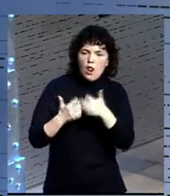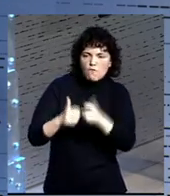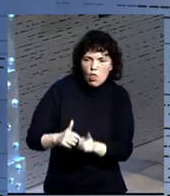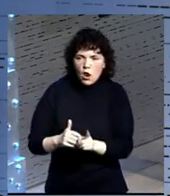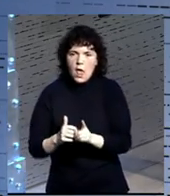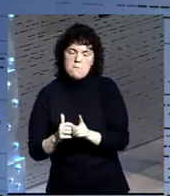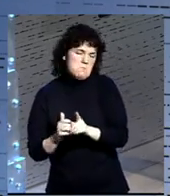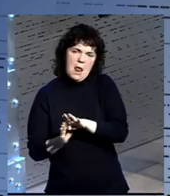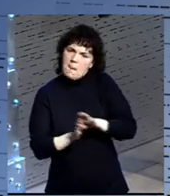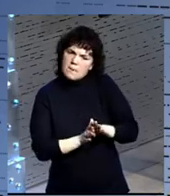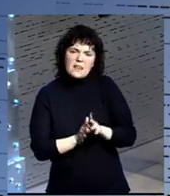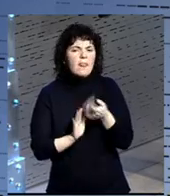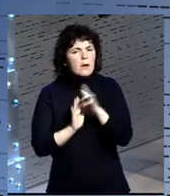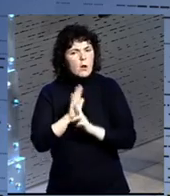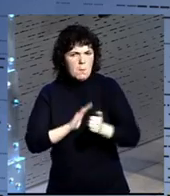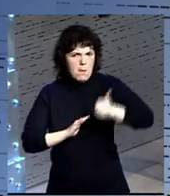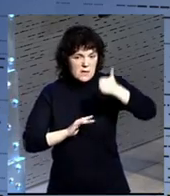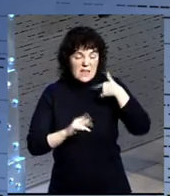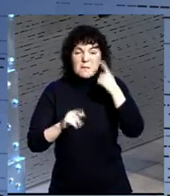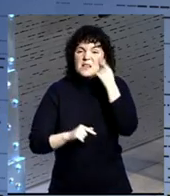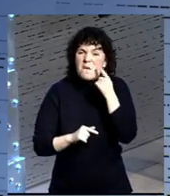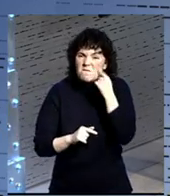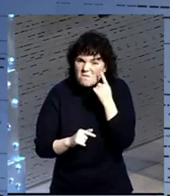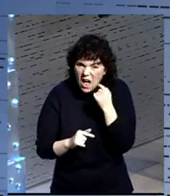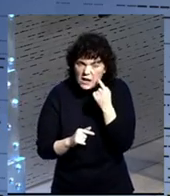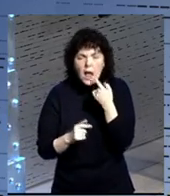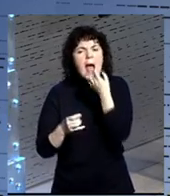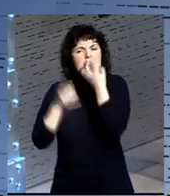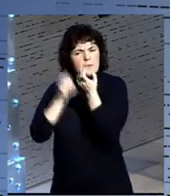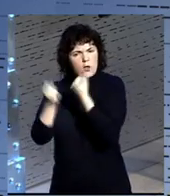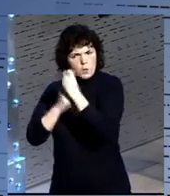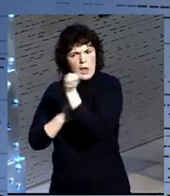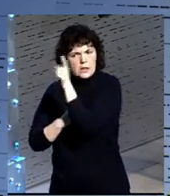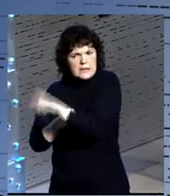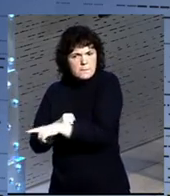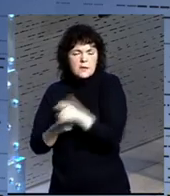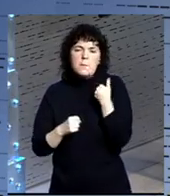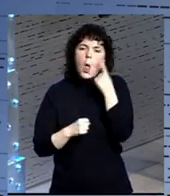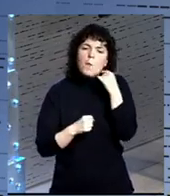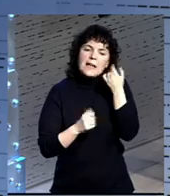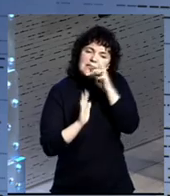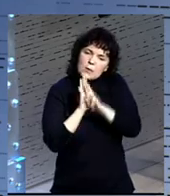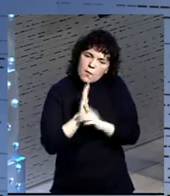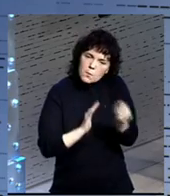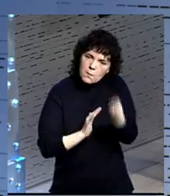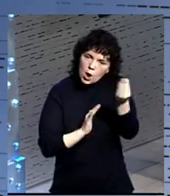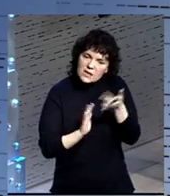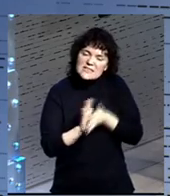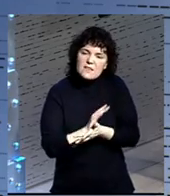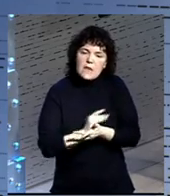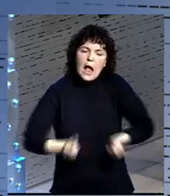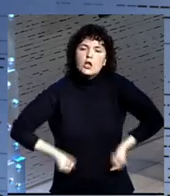regulación. Y en banca, en general, en cualquier actividad económica, pero en banca, mayor regulación es sinónimo de mayores